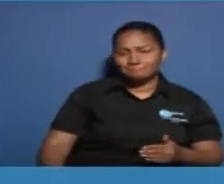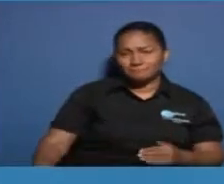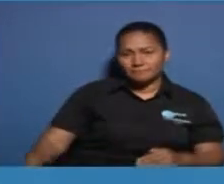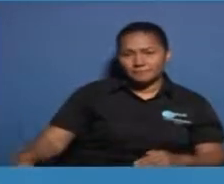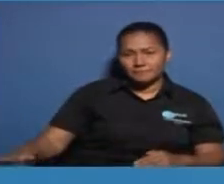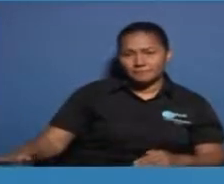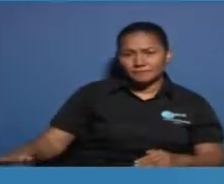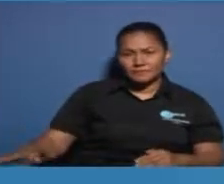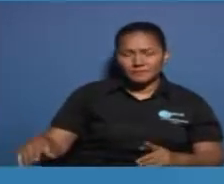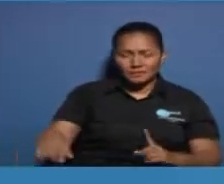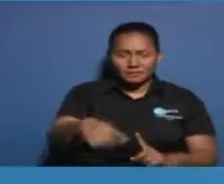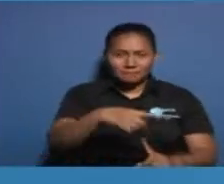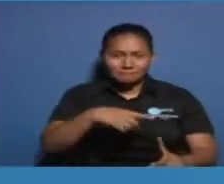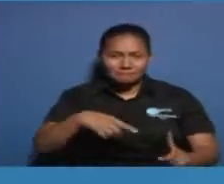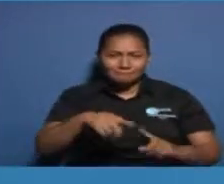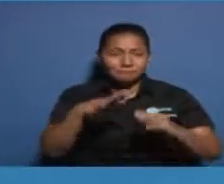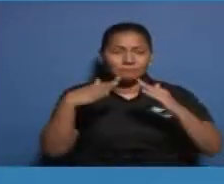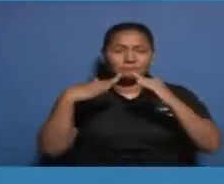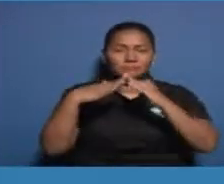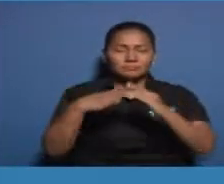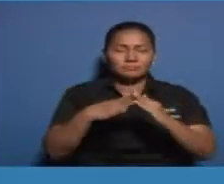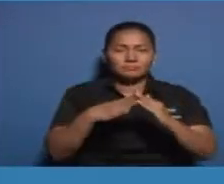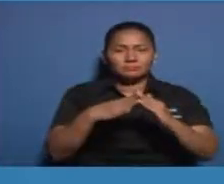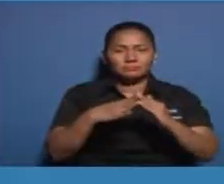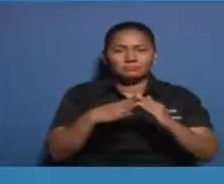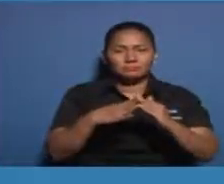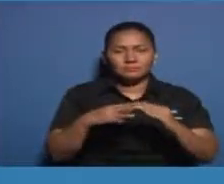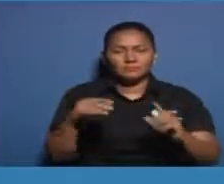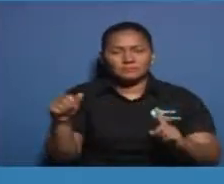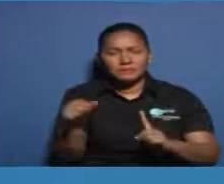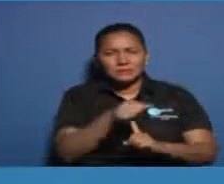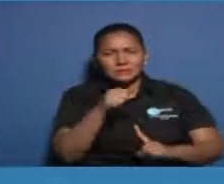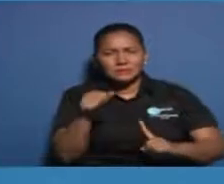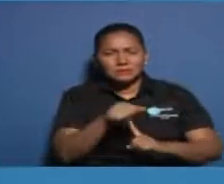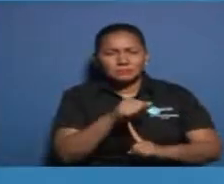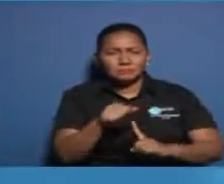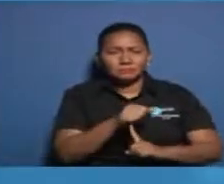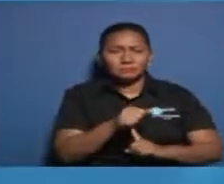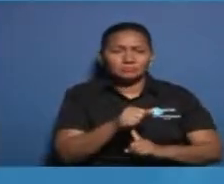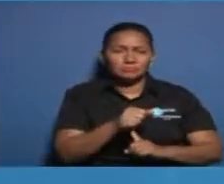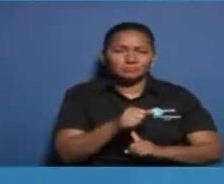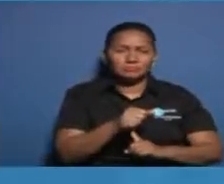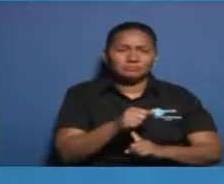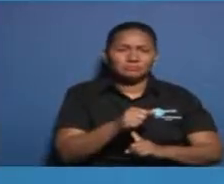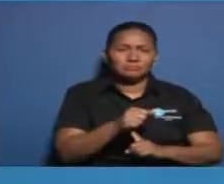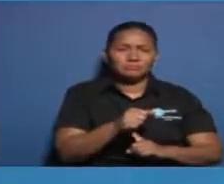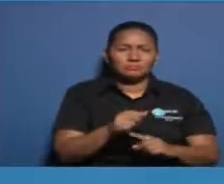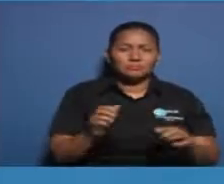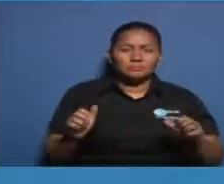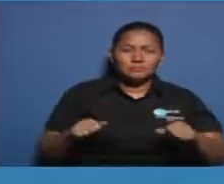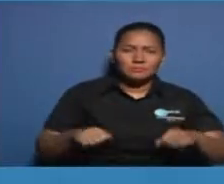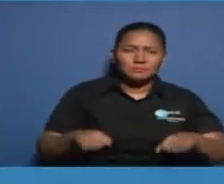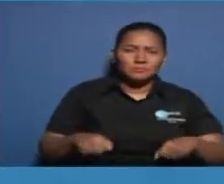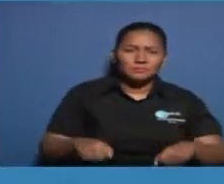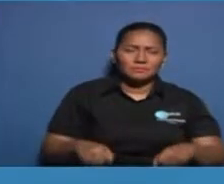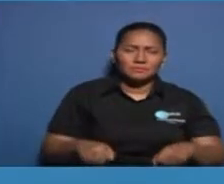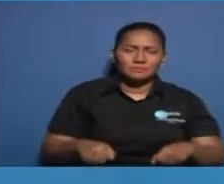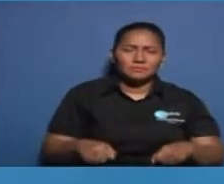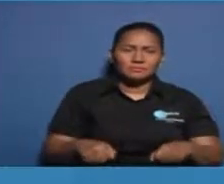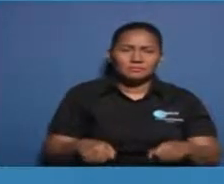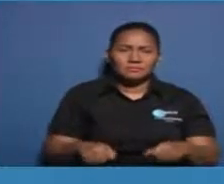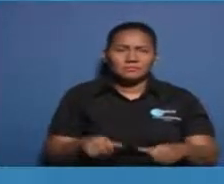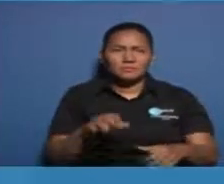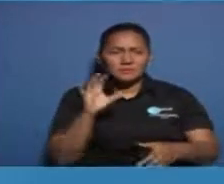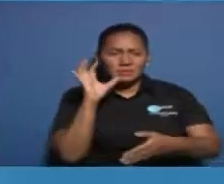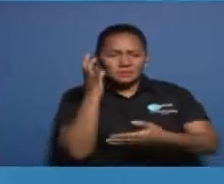entorno de violencia es un niño que puede ser en un futuro victimario agresor o que inclusive puede ser víctima dependiendo cómo ha